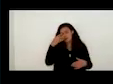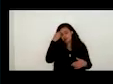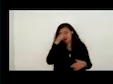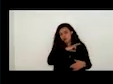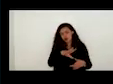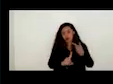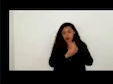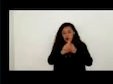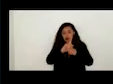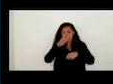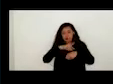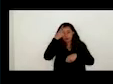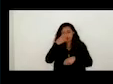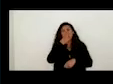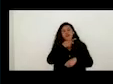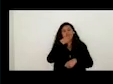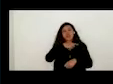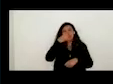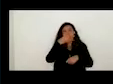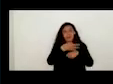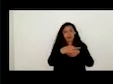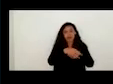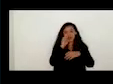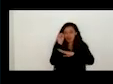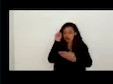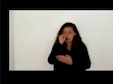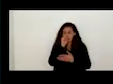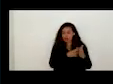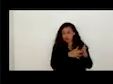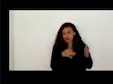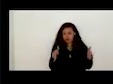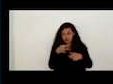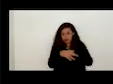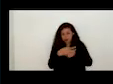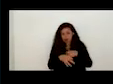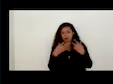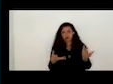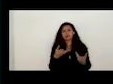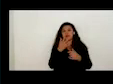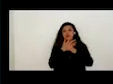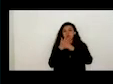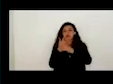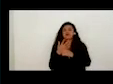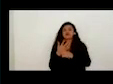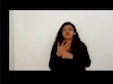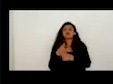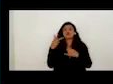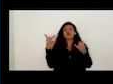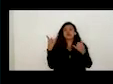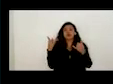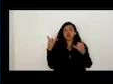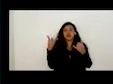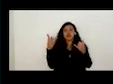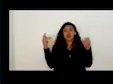problema de diabetes gestacional. Se habla que en el peso recomendable o la